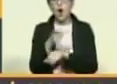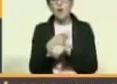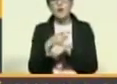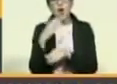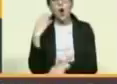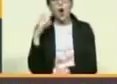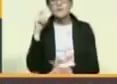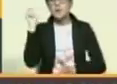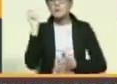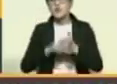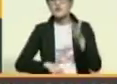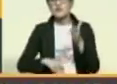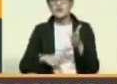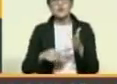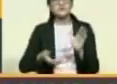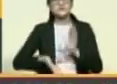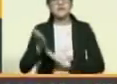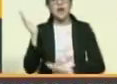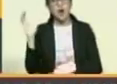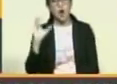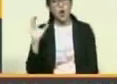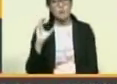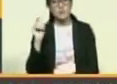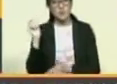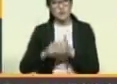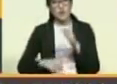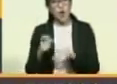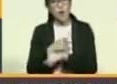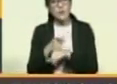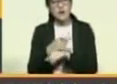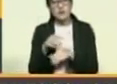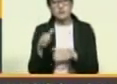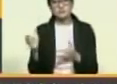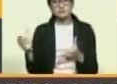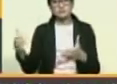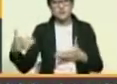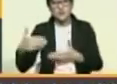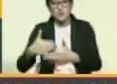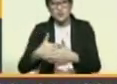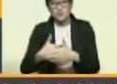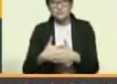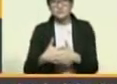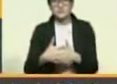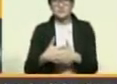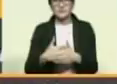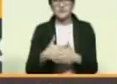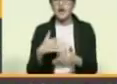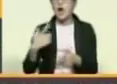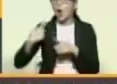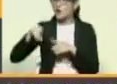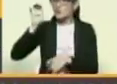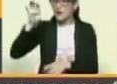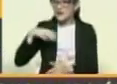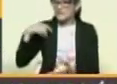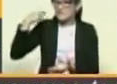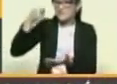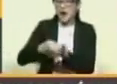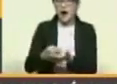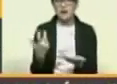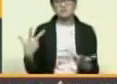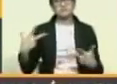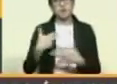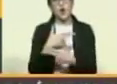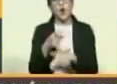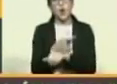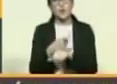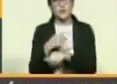puerto colombiano porque lo íbamos a comprar en otro país y la cuenta con que íbamos a pagar fue bloqueada por el